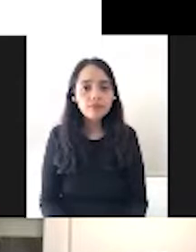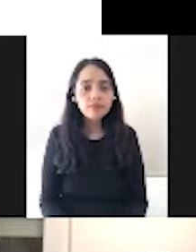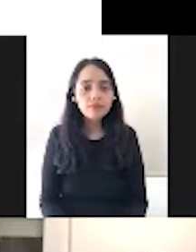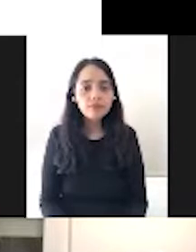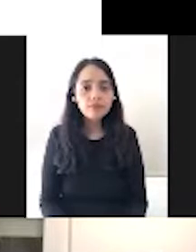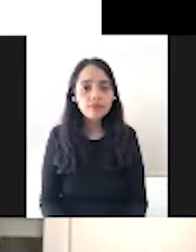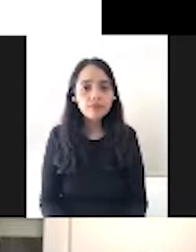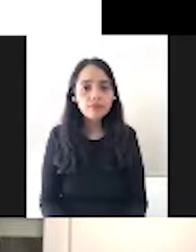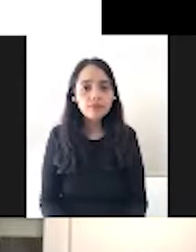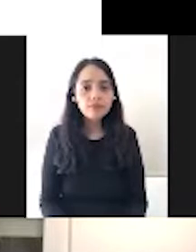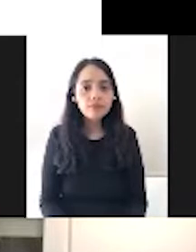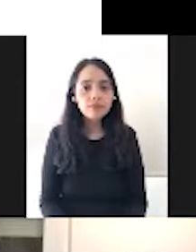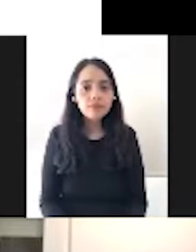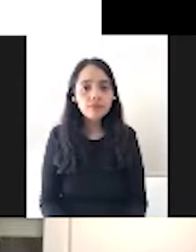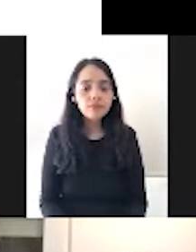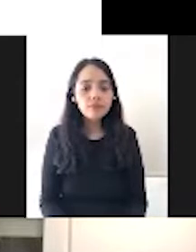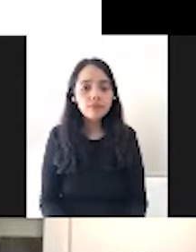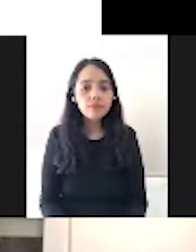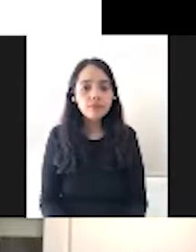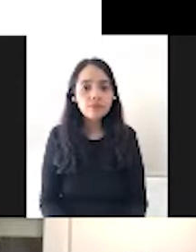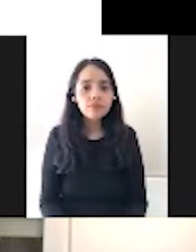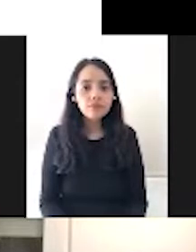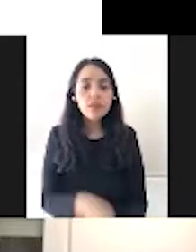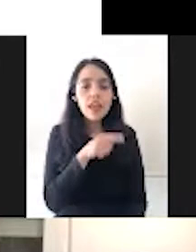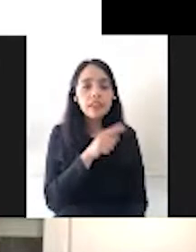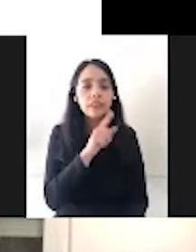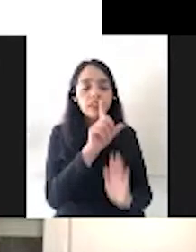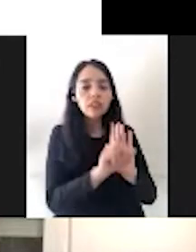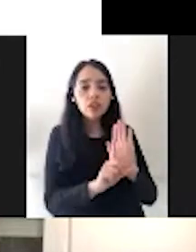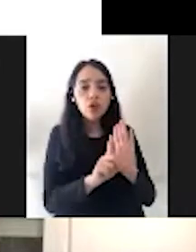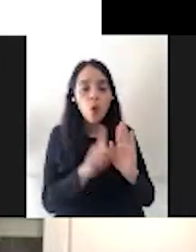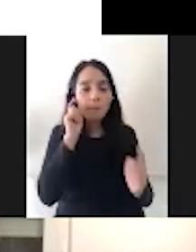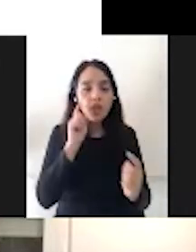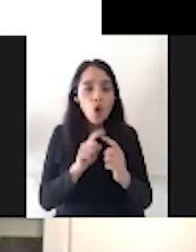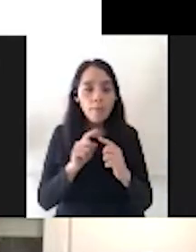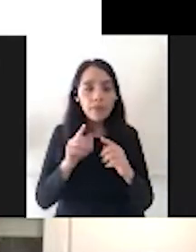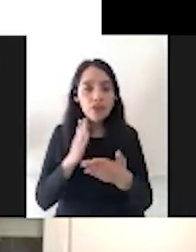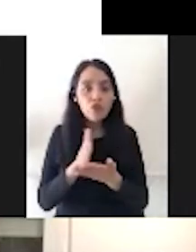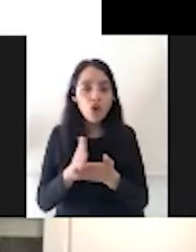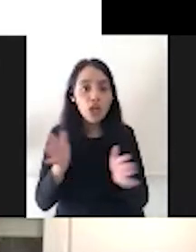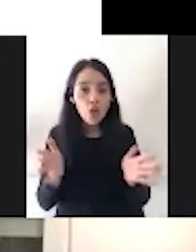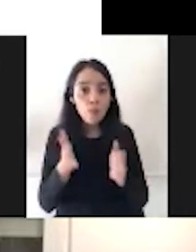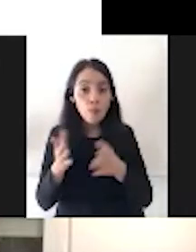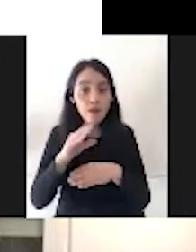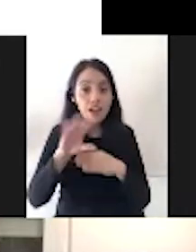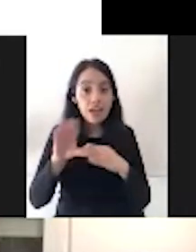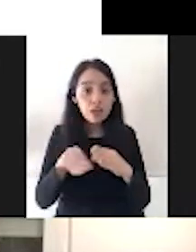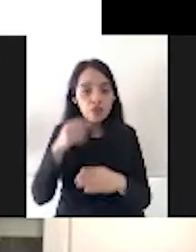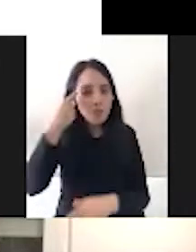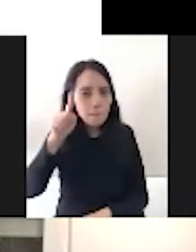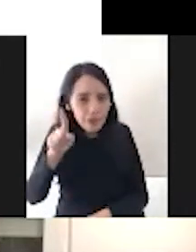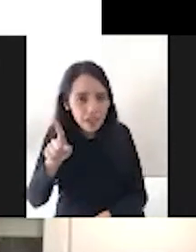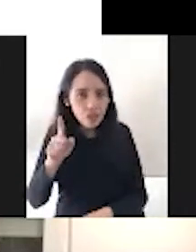un enfoque inclusivo, pero como nos hemos dado cuenta y como hemos hablado, como se habló ayer ya, en la